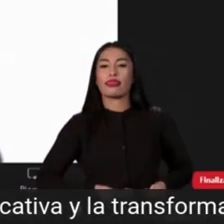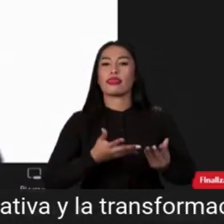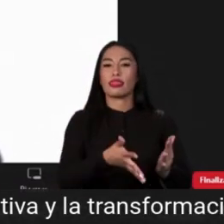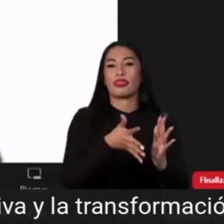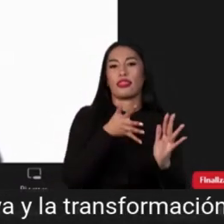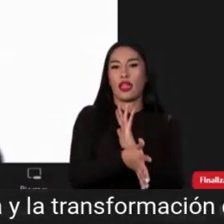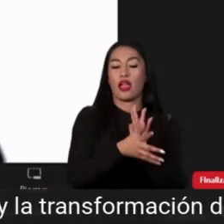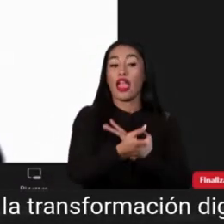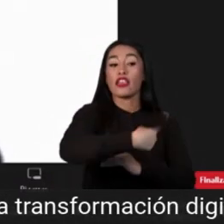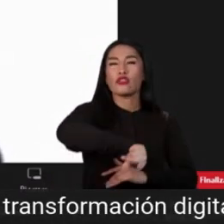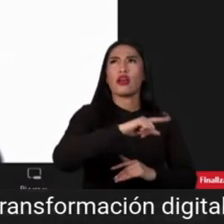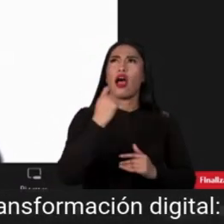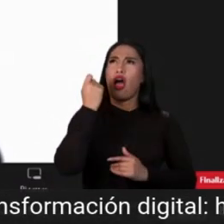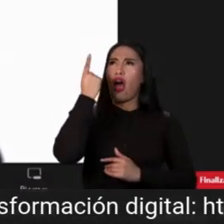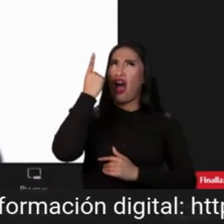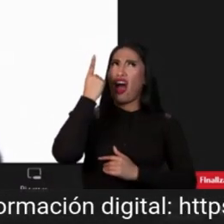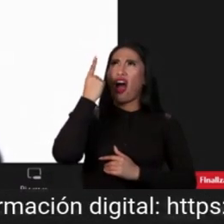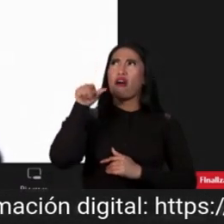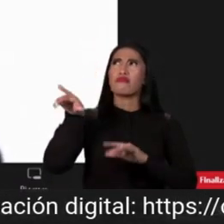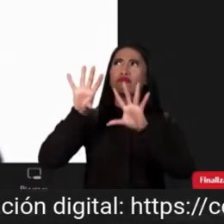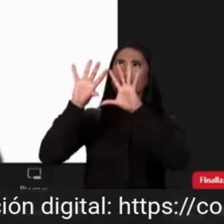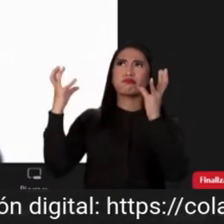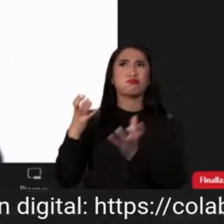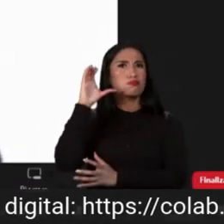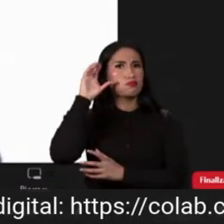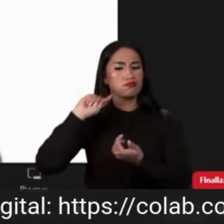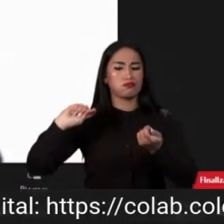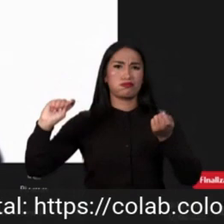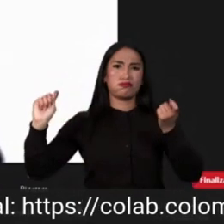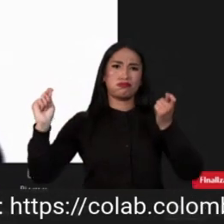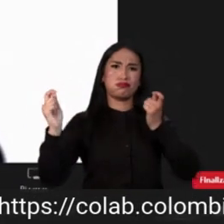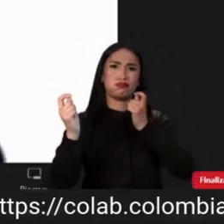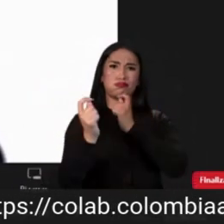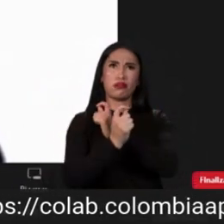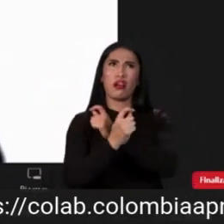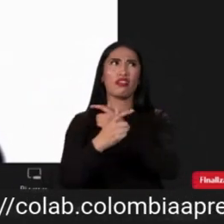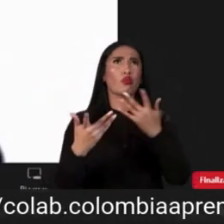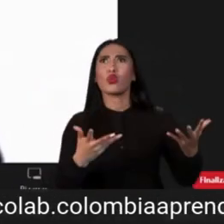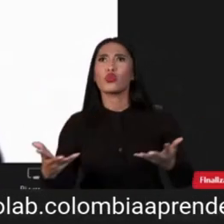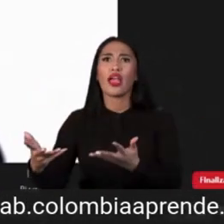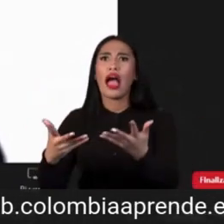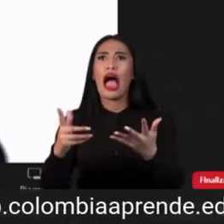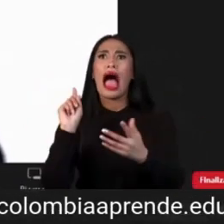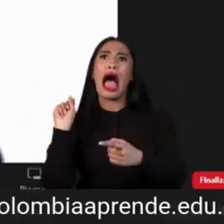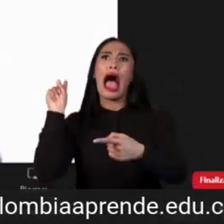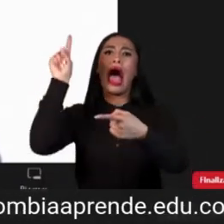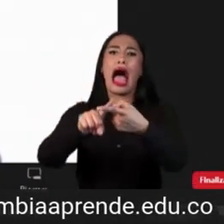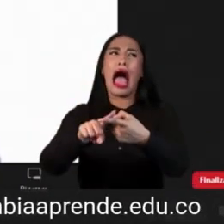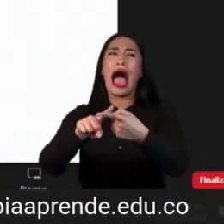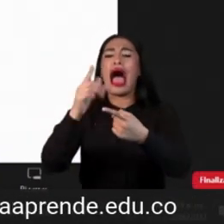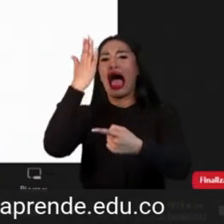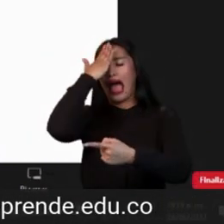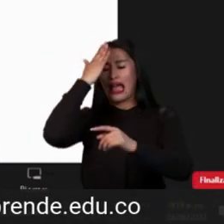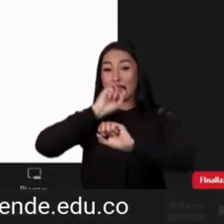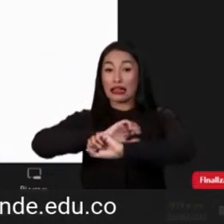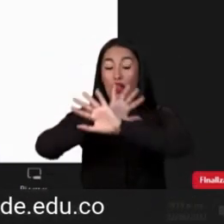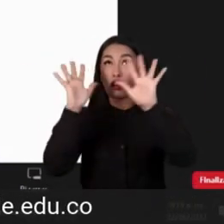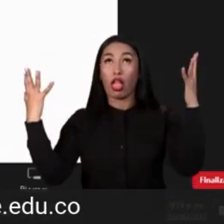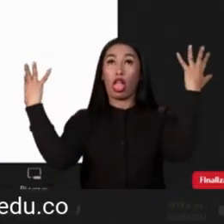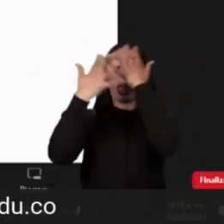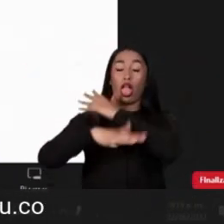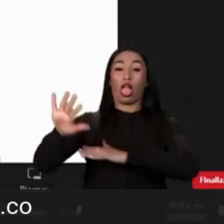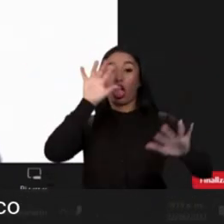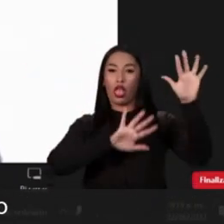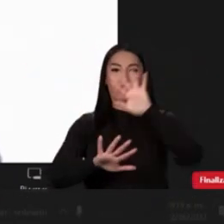permita entender cómo está cambiando el mundo, ¿no? Hacia dónde vamos. Hacer espacios de discusión, mesas de